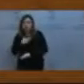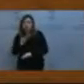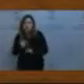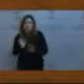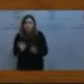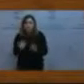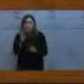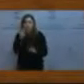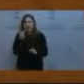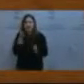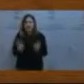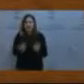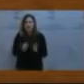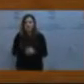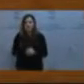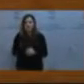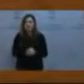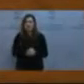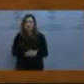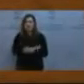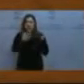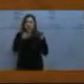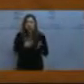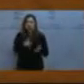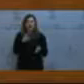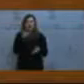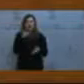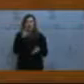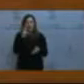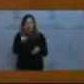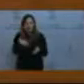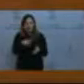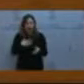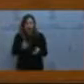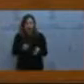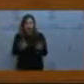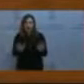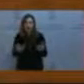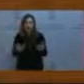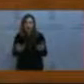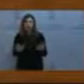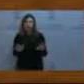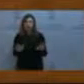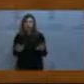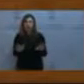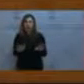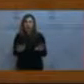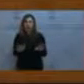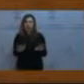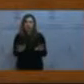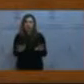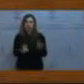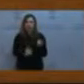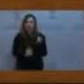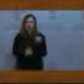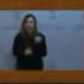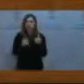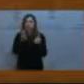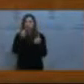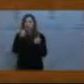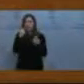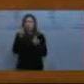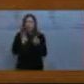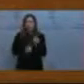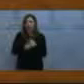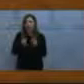no la quieren reconocer, pero ustedes han seguido la consigna de que con determinados grupos del arco parlamentario no se hace nada. Ustedes verán